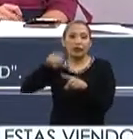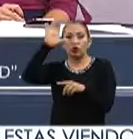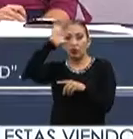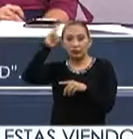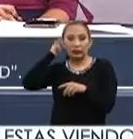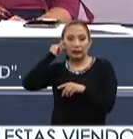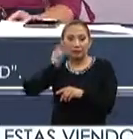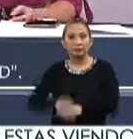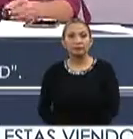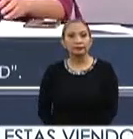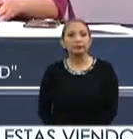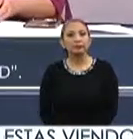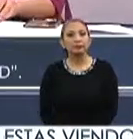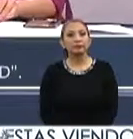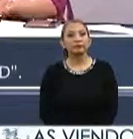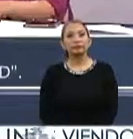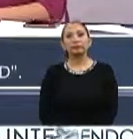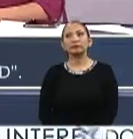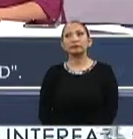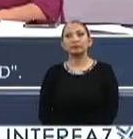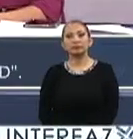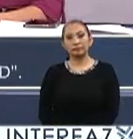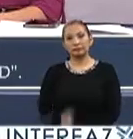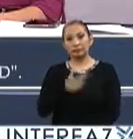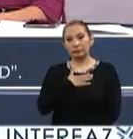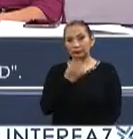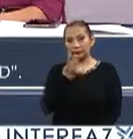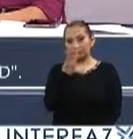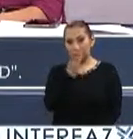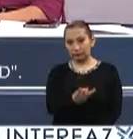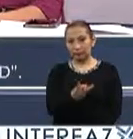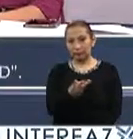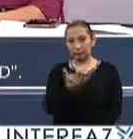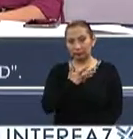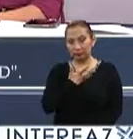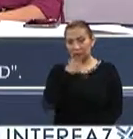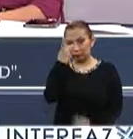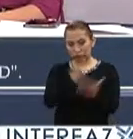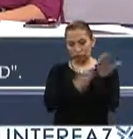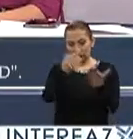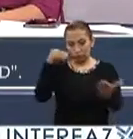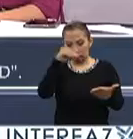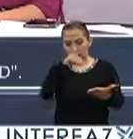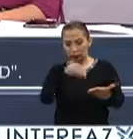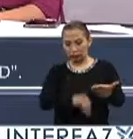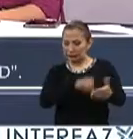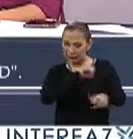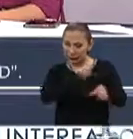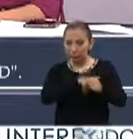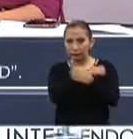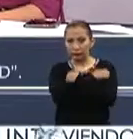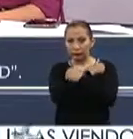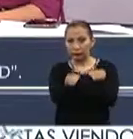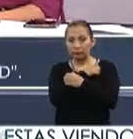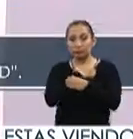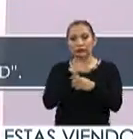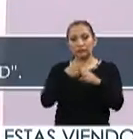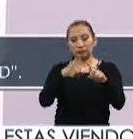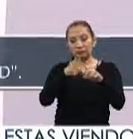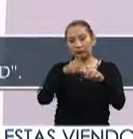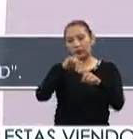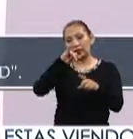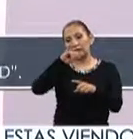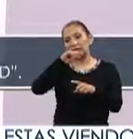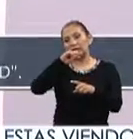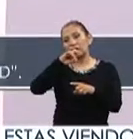culturas indígenas? Bueno, las tres poblaciones, tenemos un programa especial de educación intercultural que está